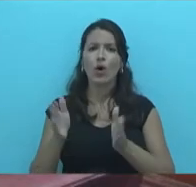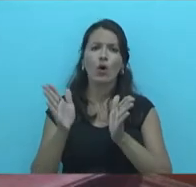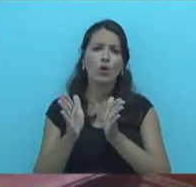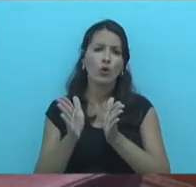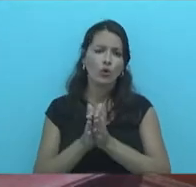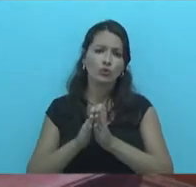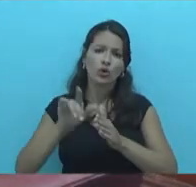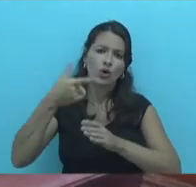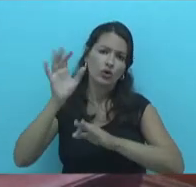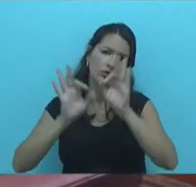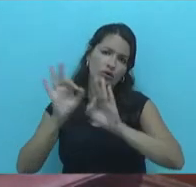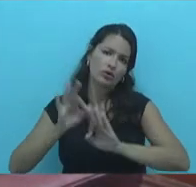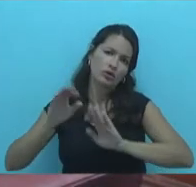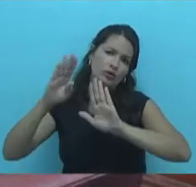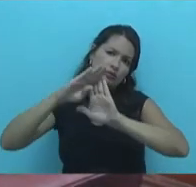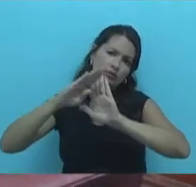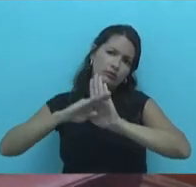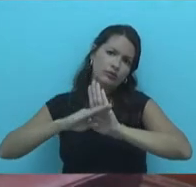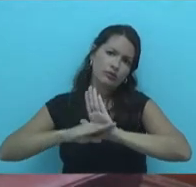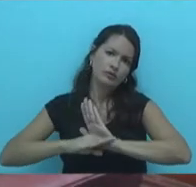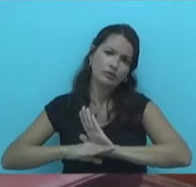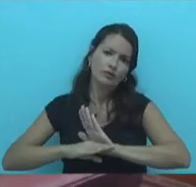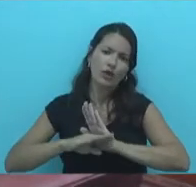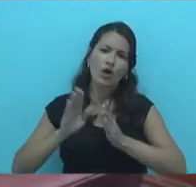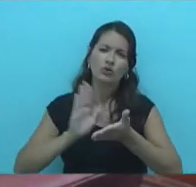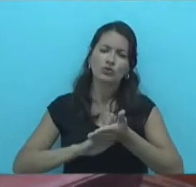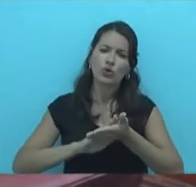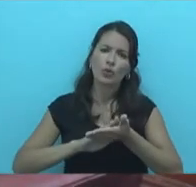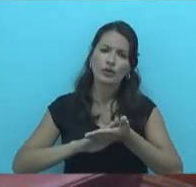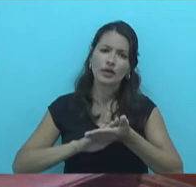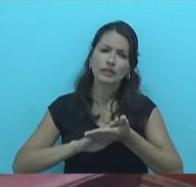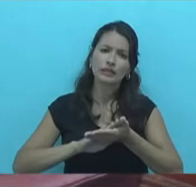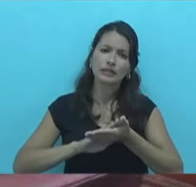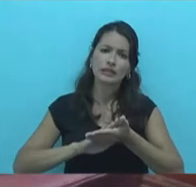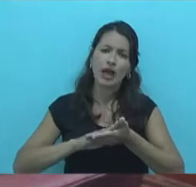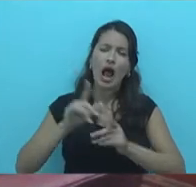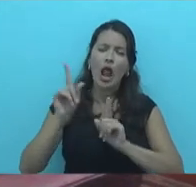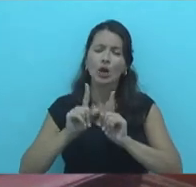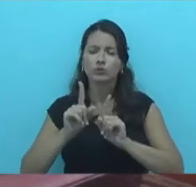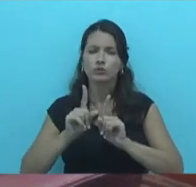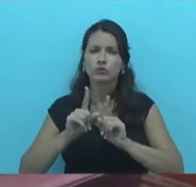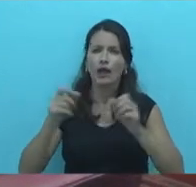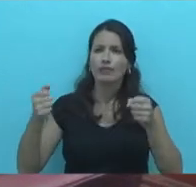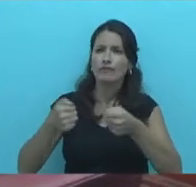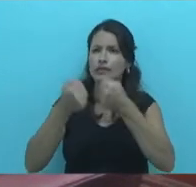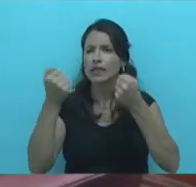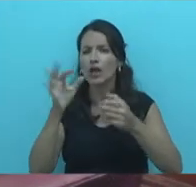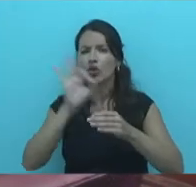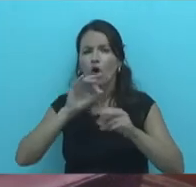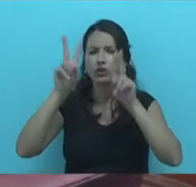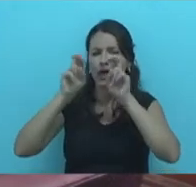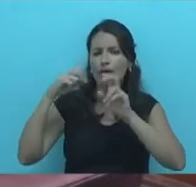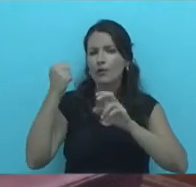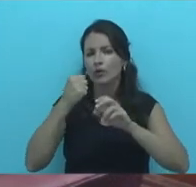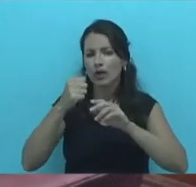plantean alguna recordación de un hecho trascendente, algún aniversario, y que son proyectos que también están en